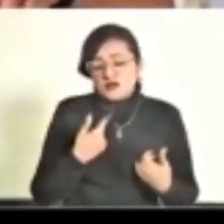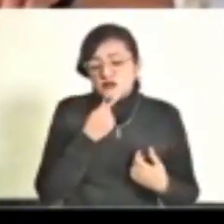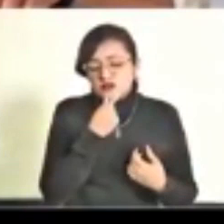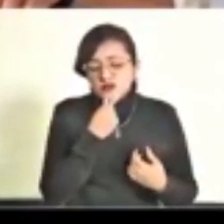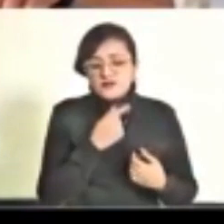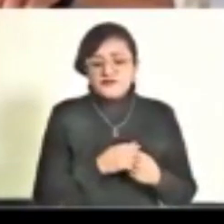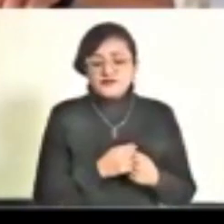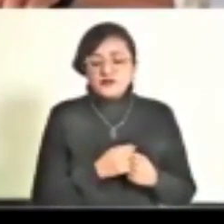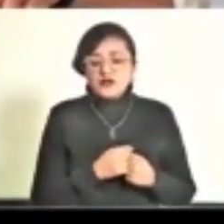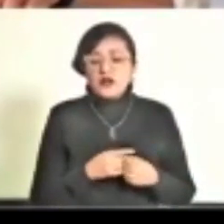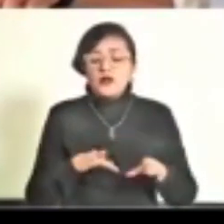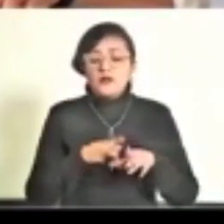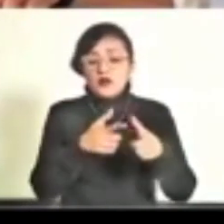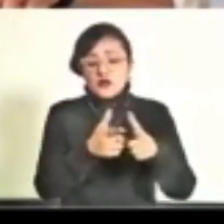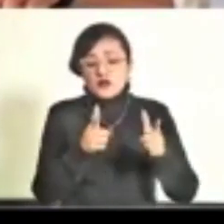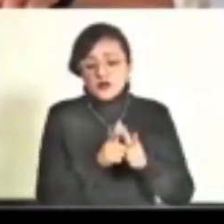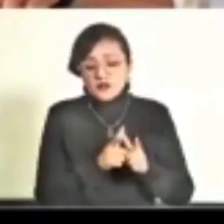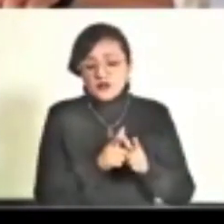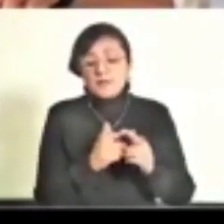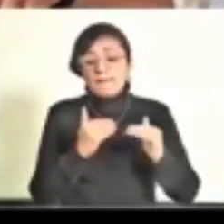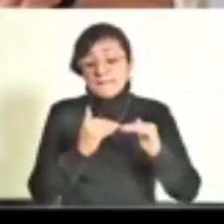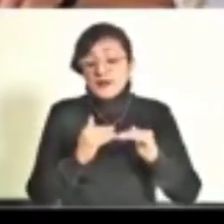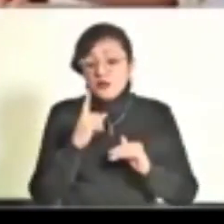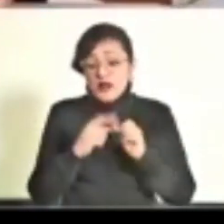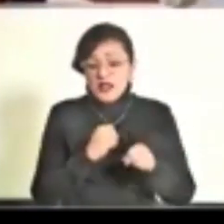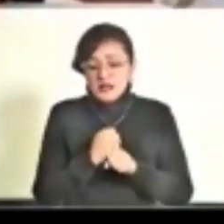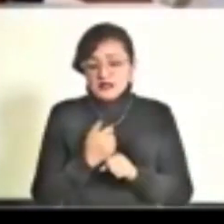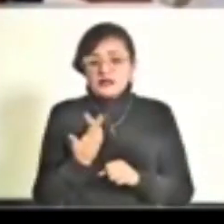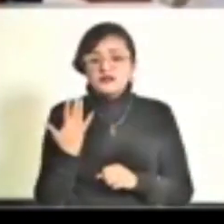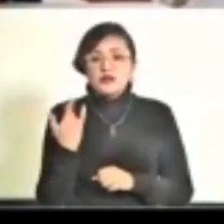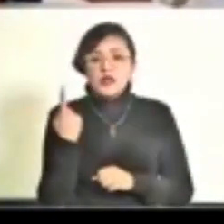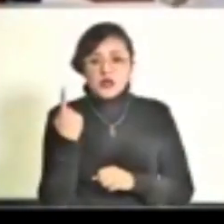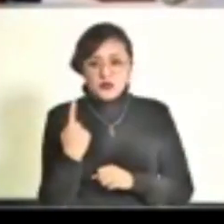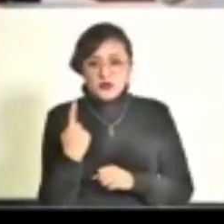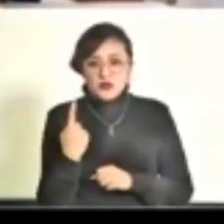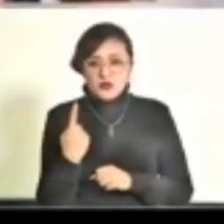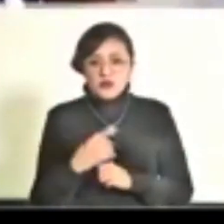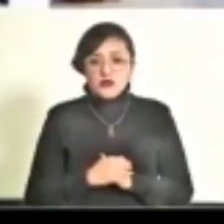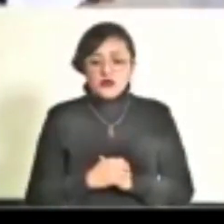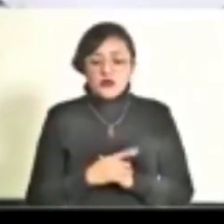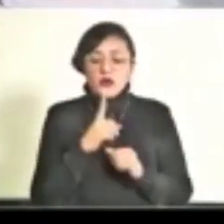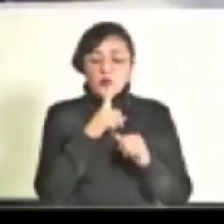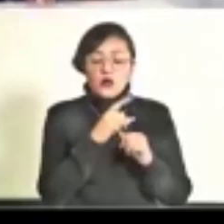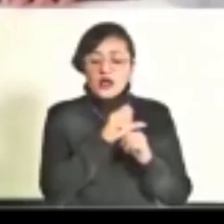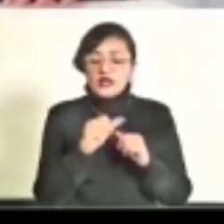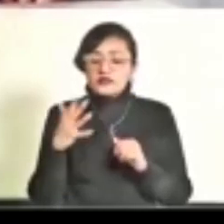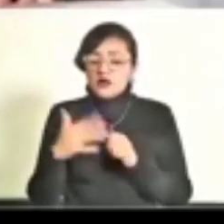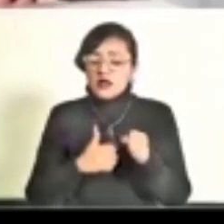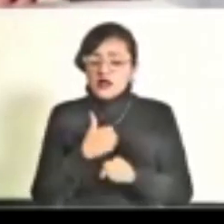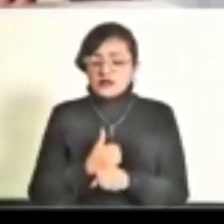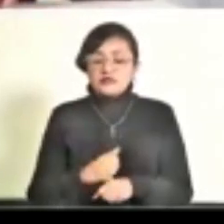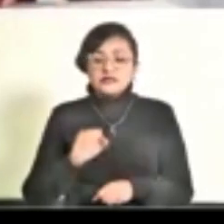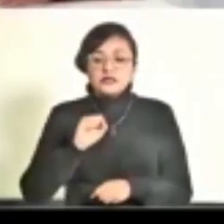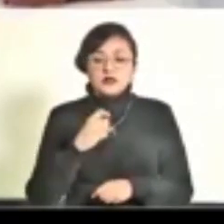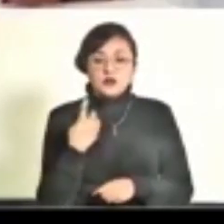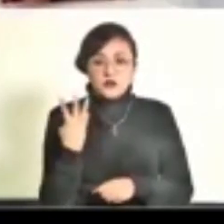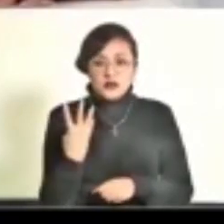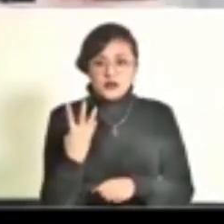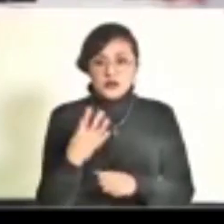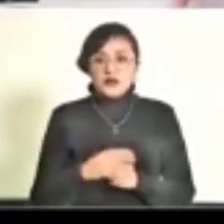catalogados por grupos de edad menores de un año tenemos 51 de 15 años 64